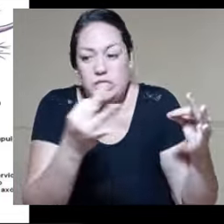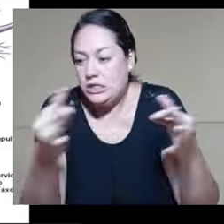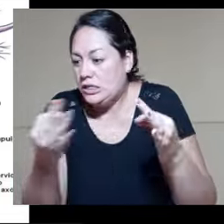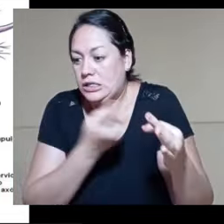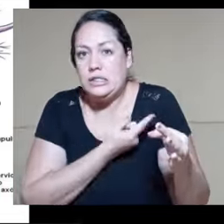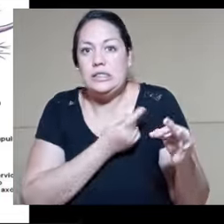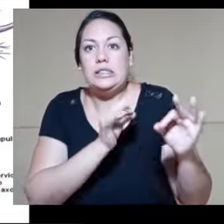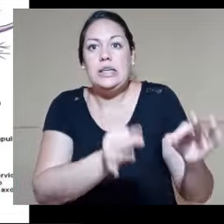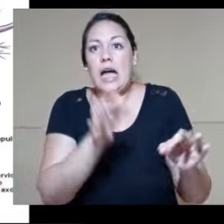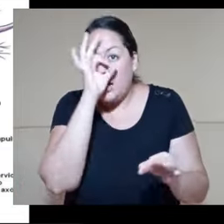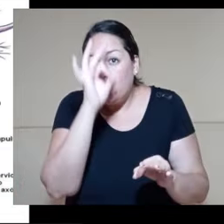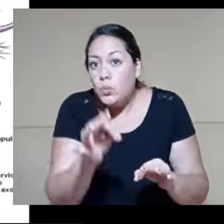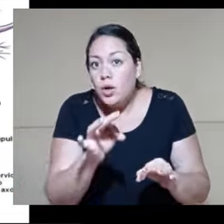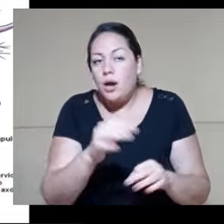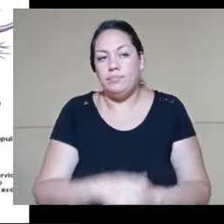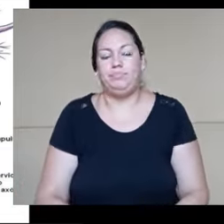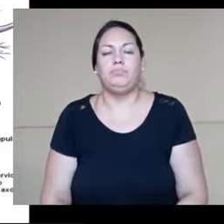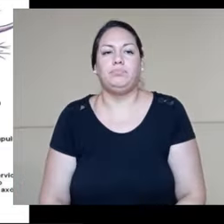no llega.